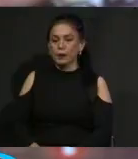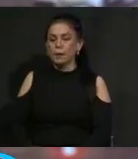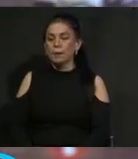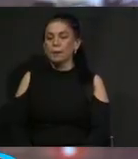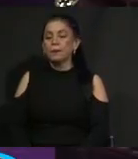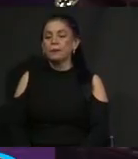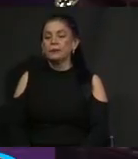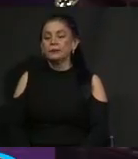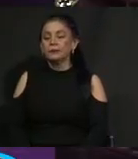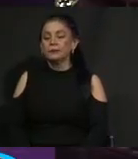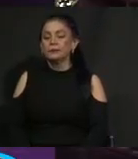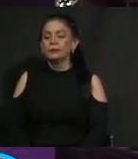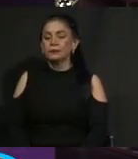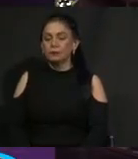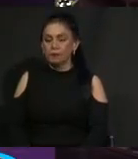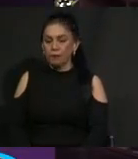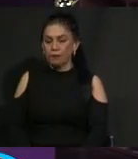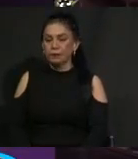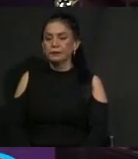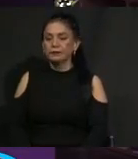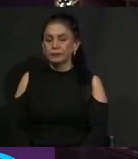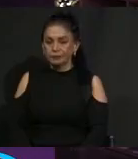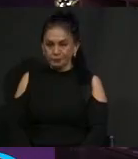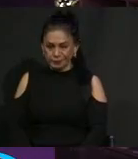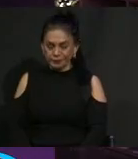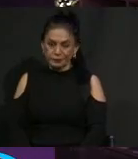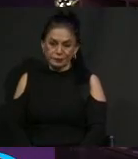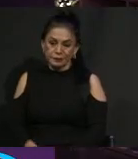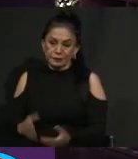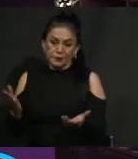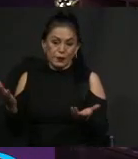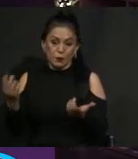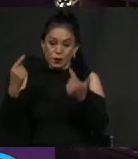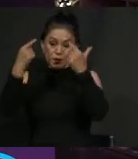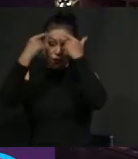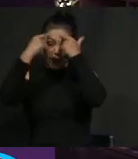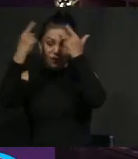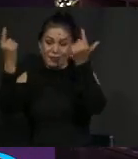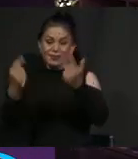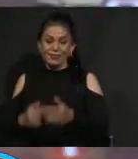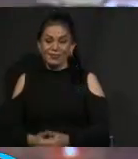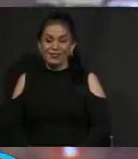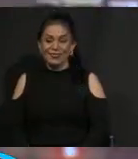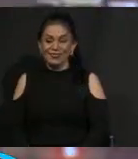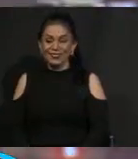te lo juro Pero al menos tenías marca pero o sea tenías una esta desmarca